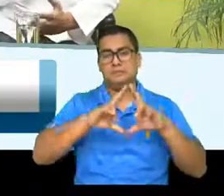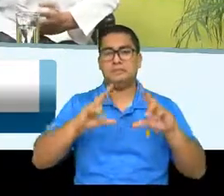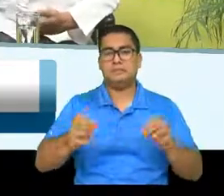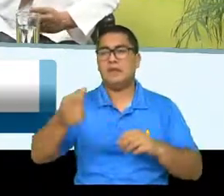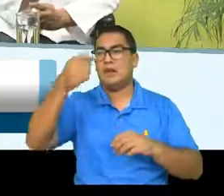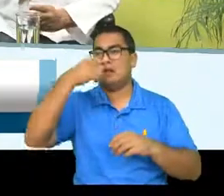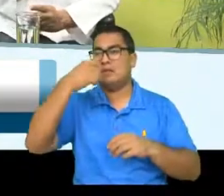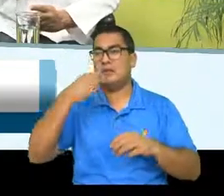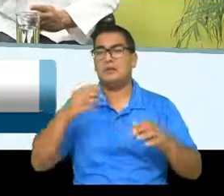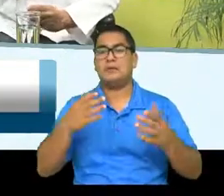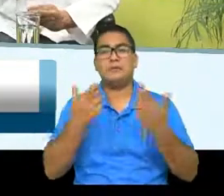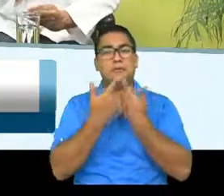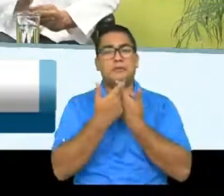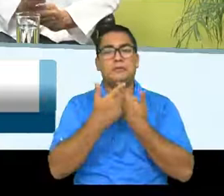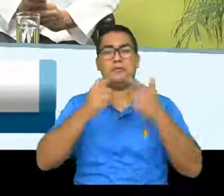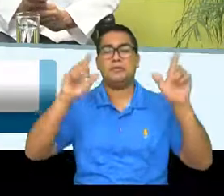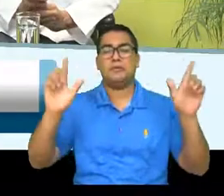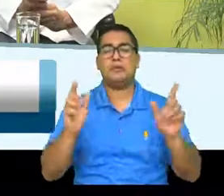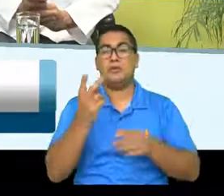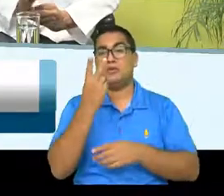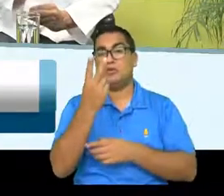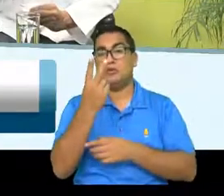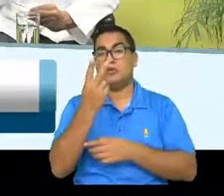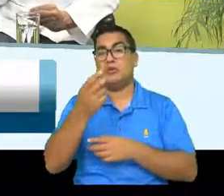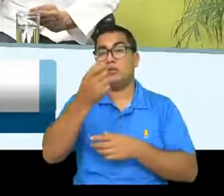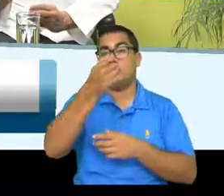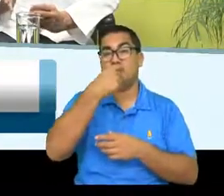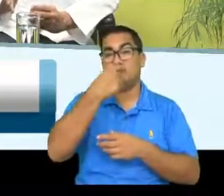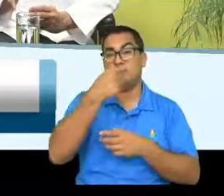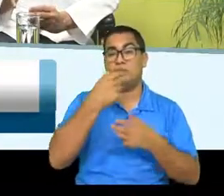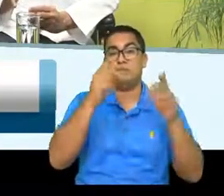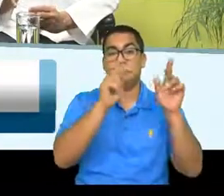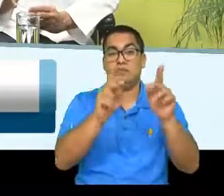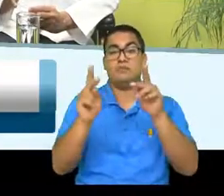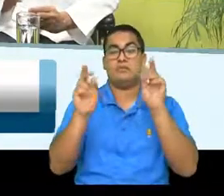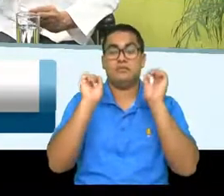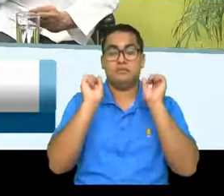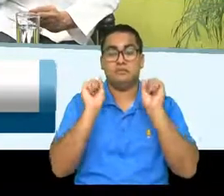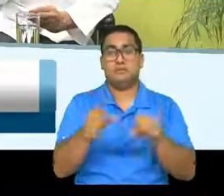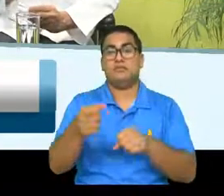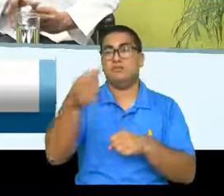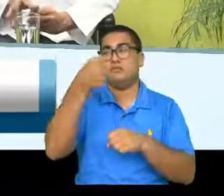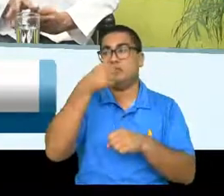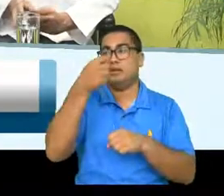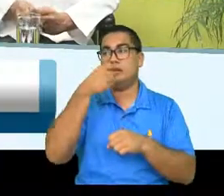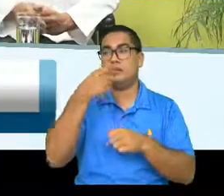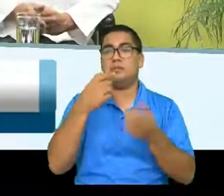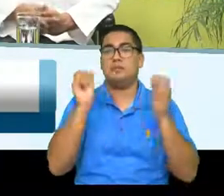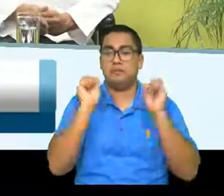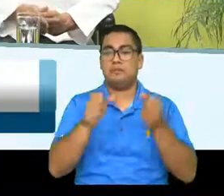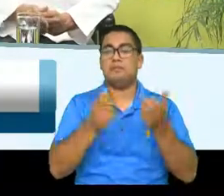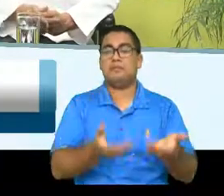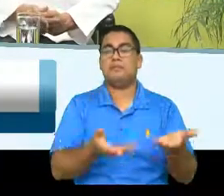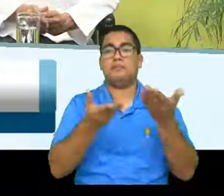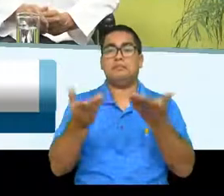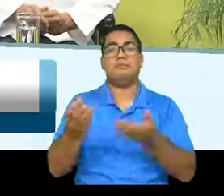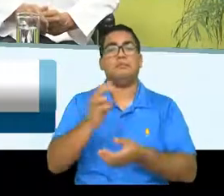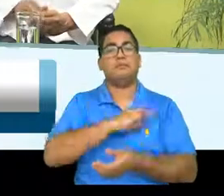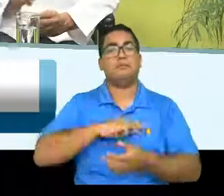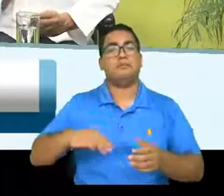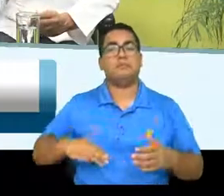que los dos medicamentos que la gente puede tomar está a la disposición del